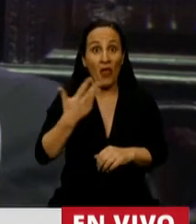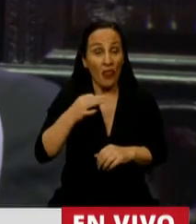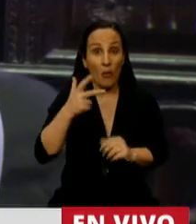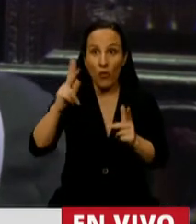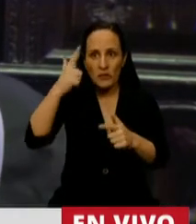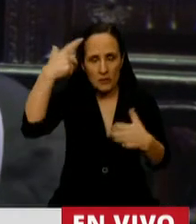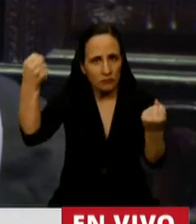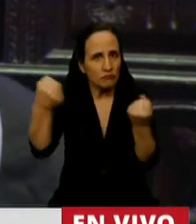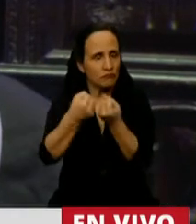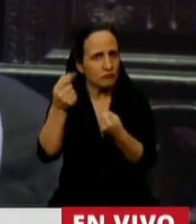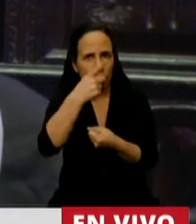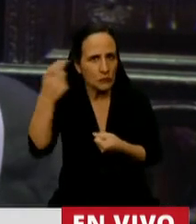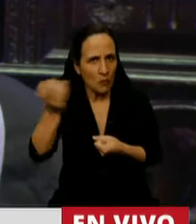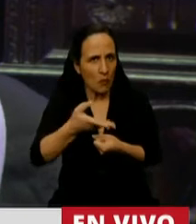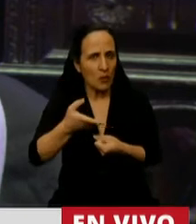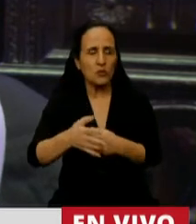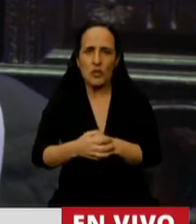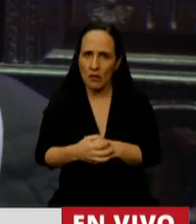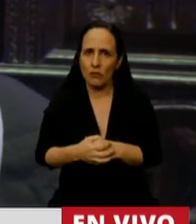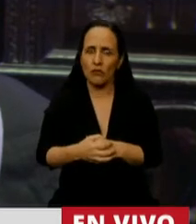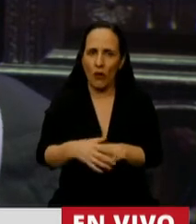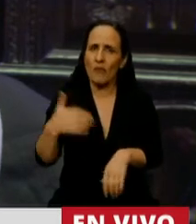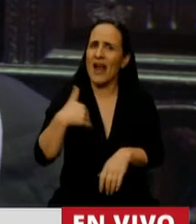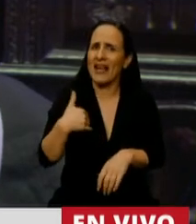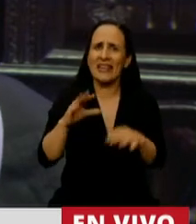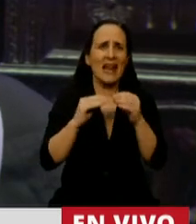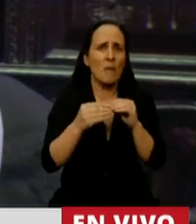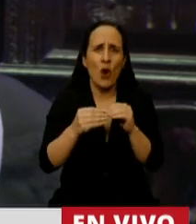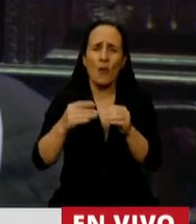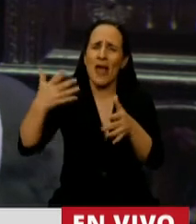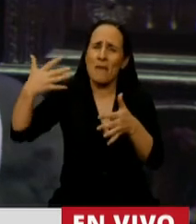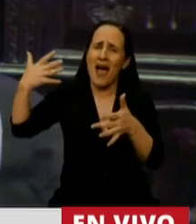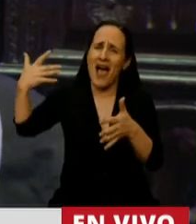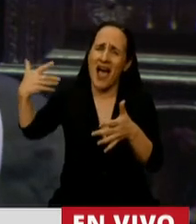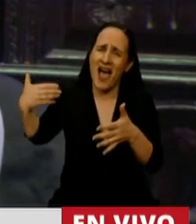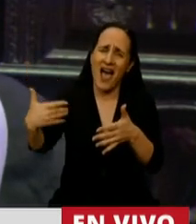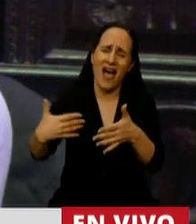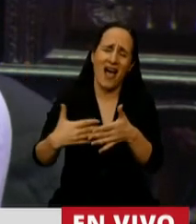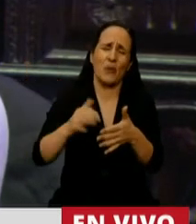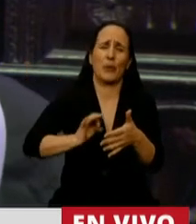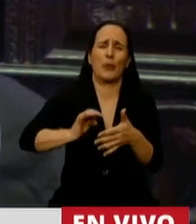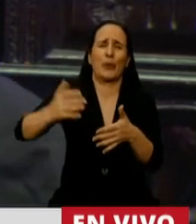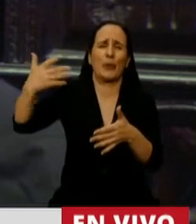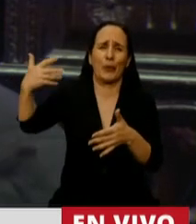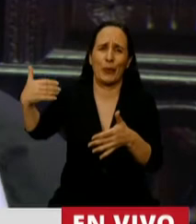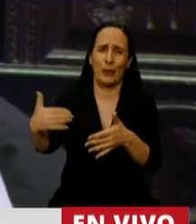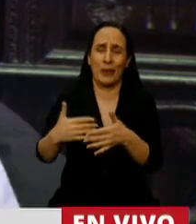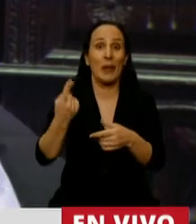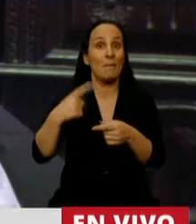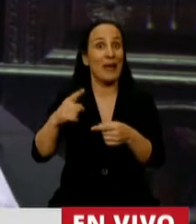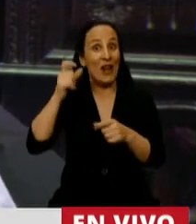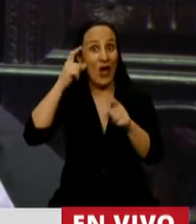con la ex presidenta la argentina tiene un problema que viene arrastrando de muchas décadas pero a diferencia de la ex